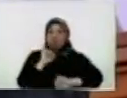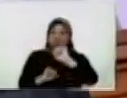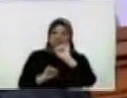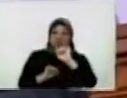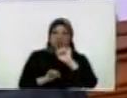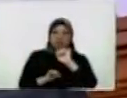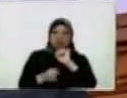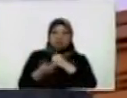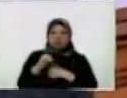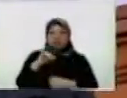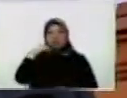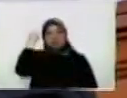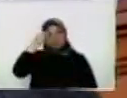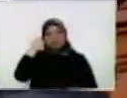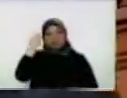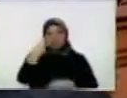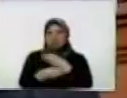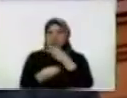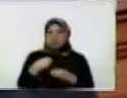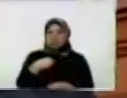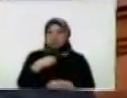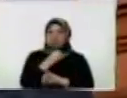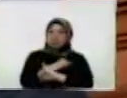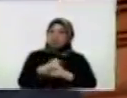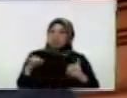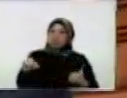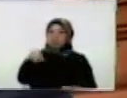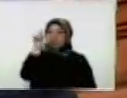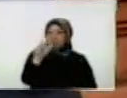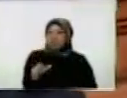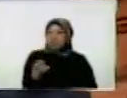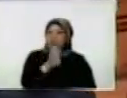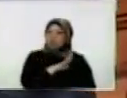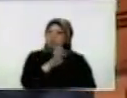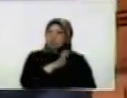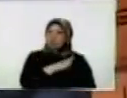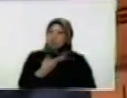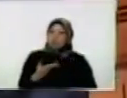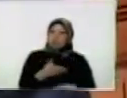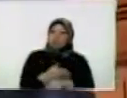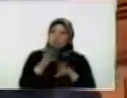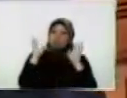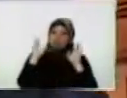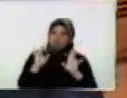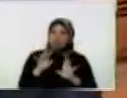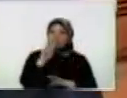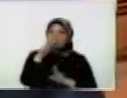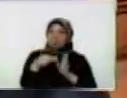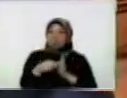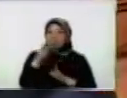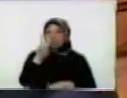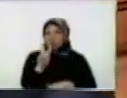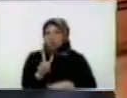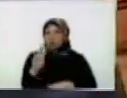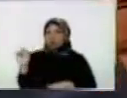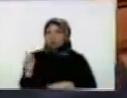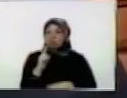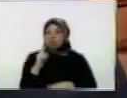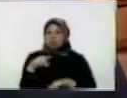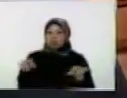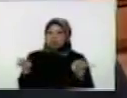y que tiene la conciencia para hacerlo, y eso lo permite pertenecer a un gran colectivo que se forma en el 2002 en el primer tropiezo, que es la